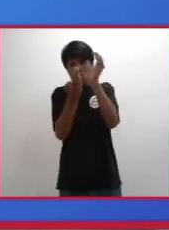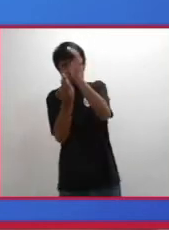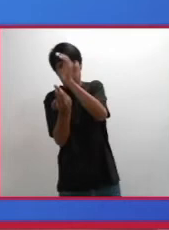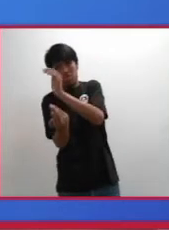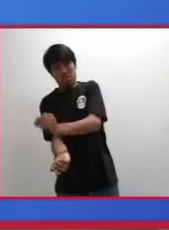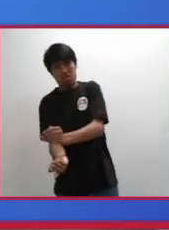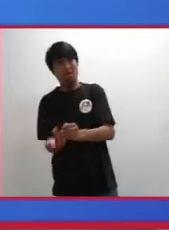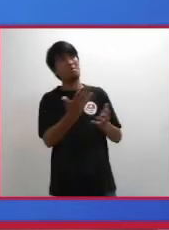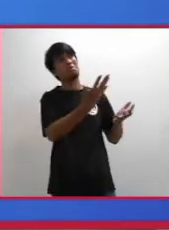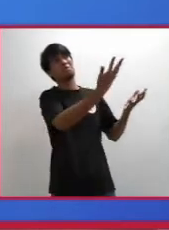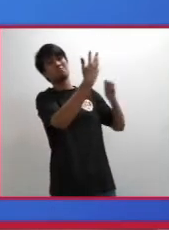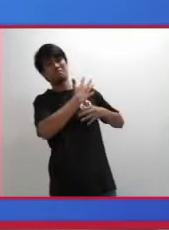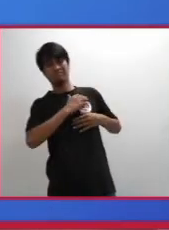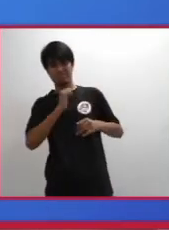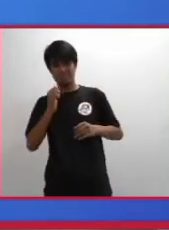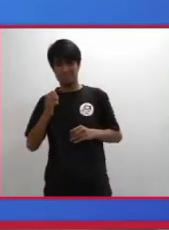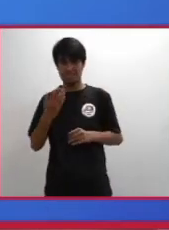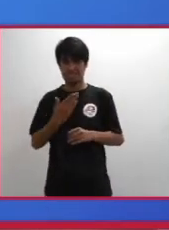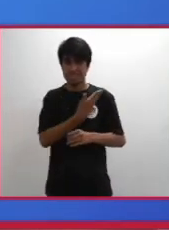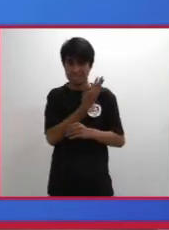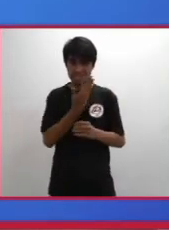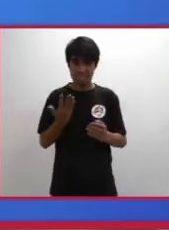¿verdad?